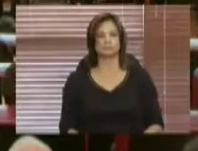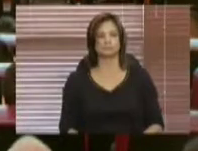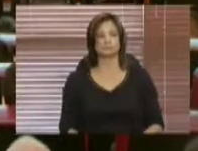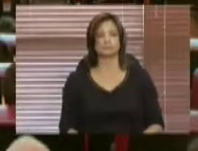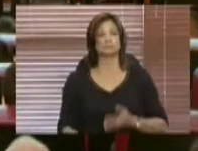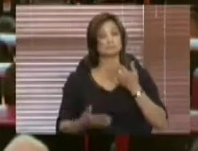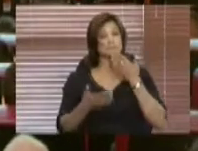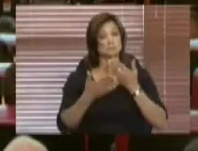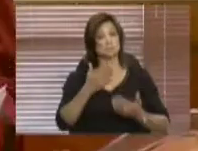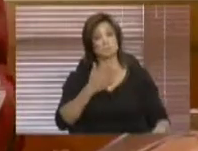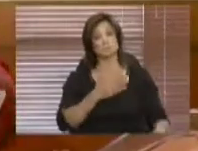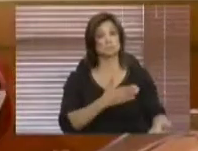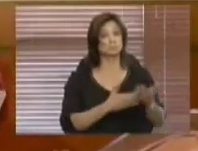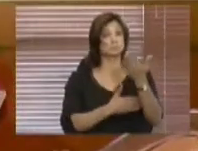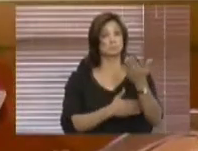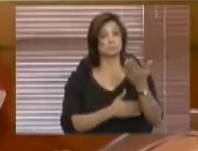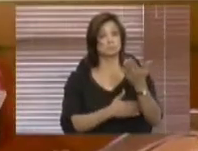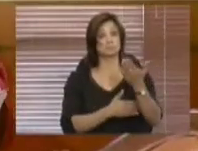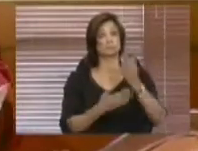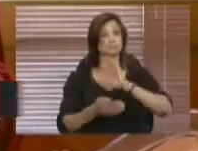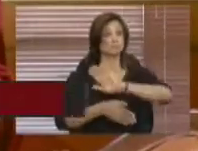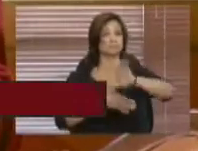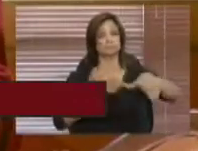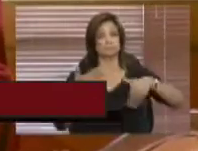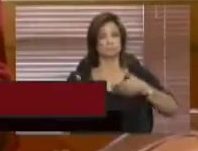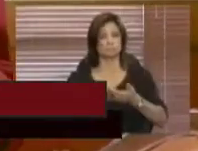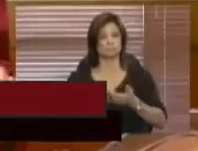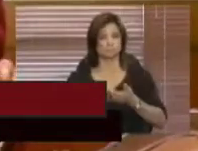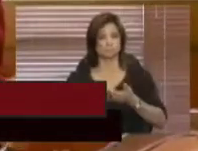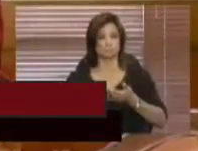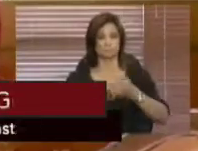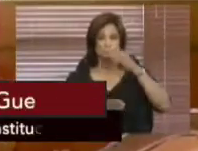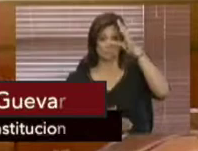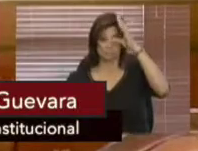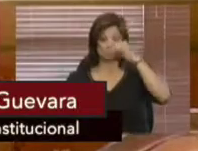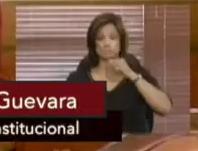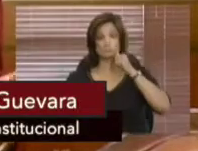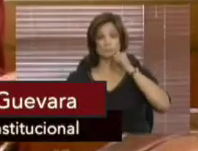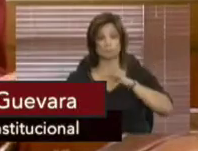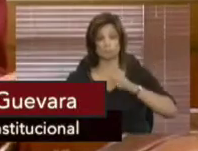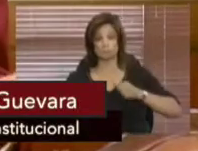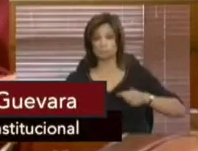Muy buenos días a todas y todos.